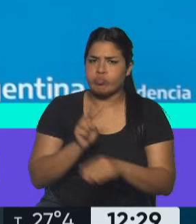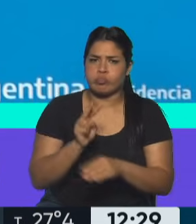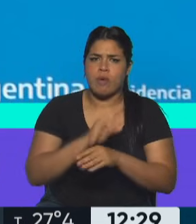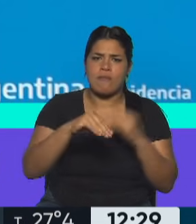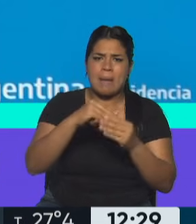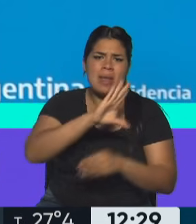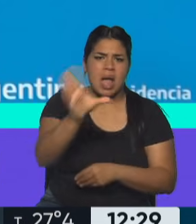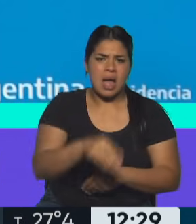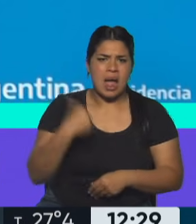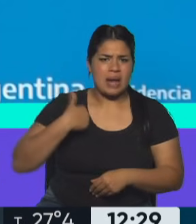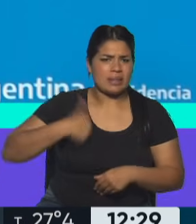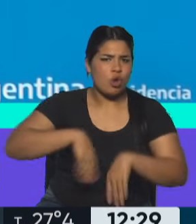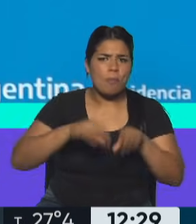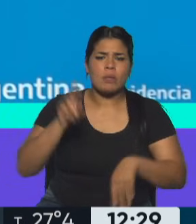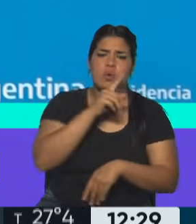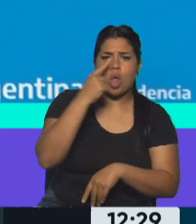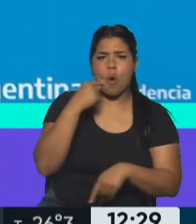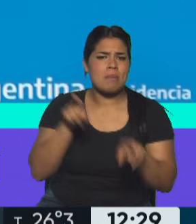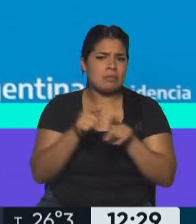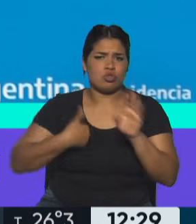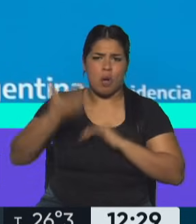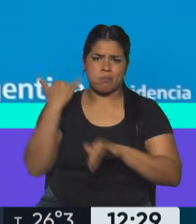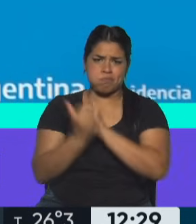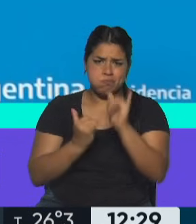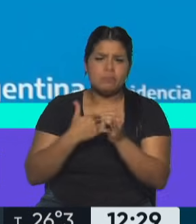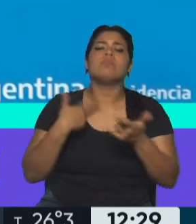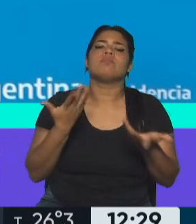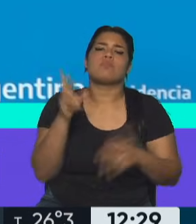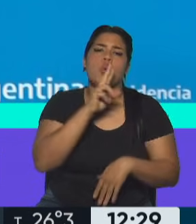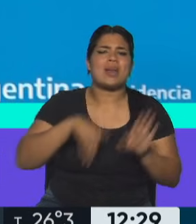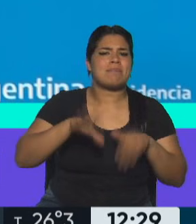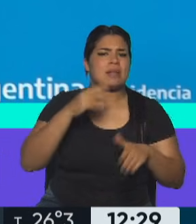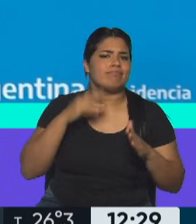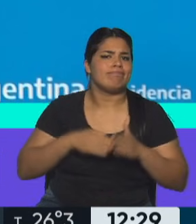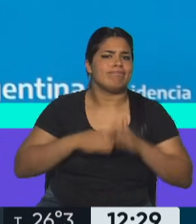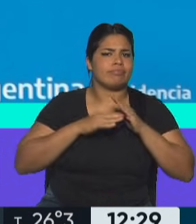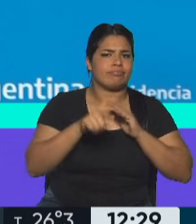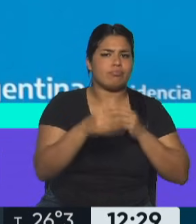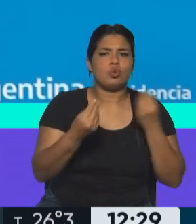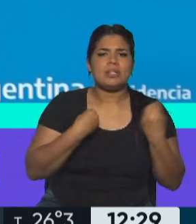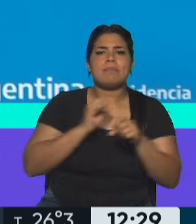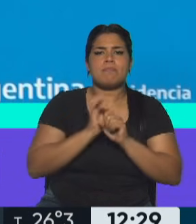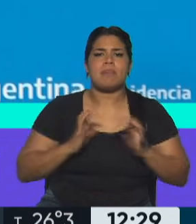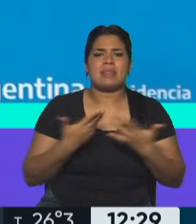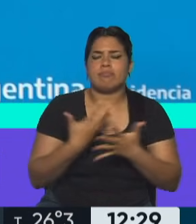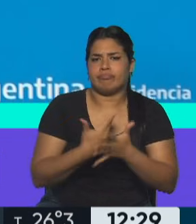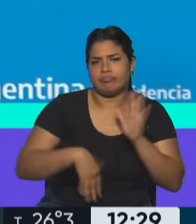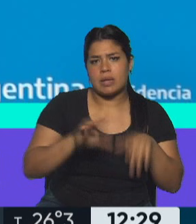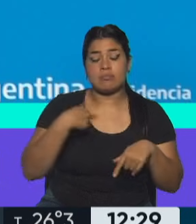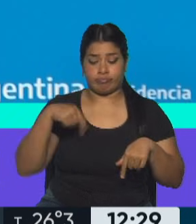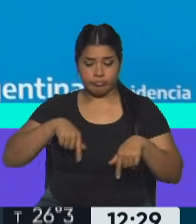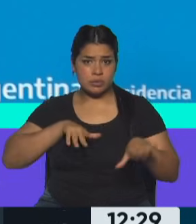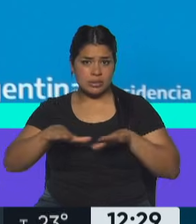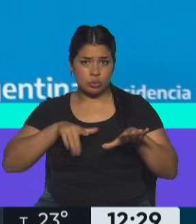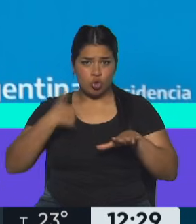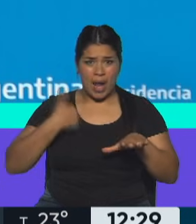familias argentinas, a los hombres, a las mujeres, como les decía, sobre todo a las mujeres que han pasado la pandemia. Nosotros estamos viviendo una situación en